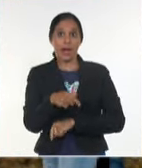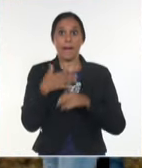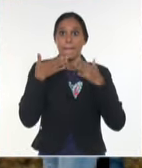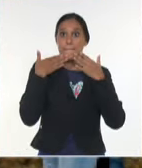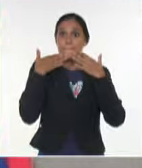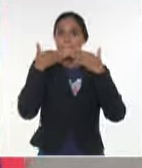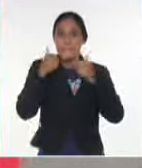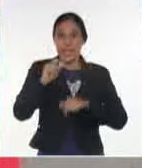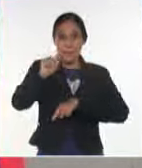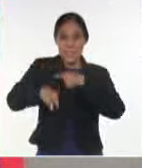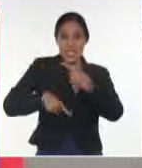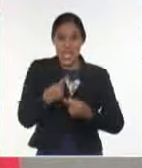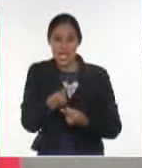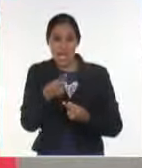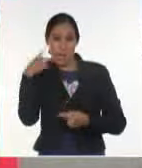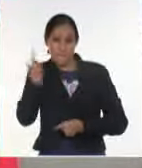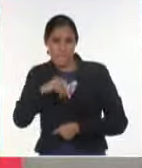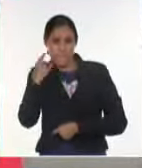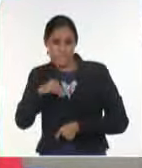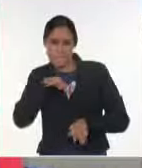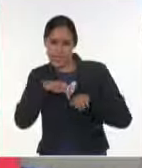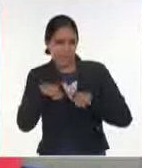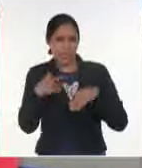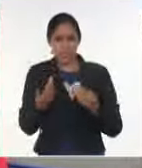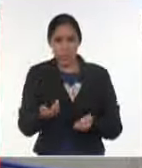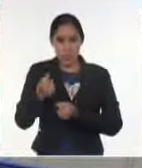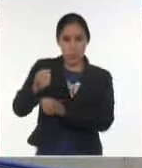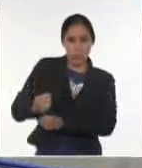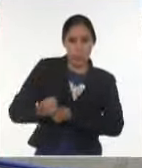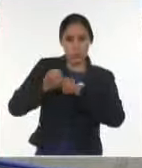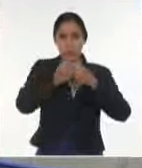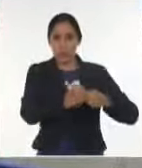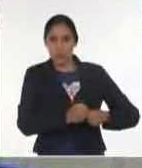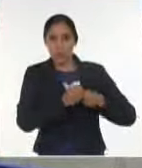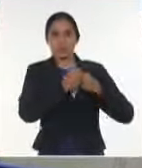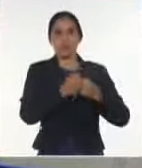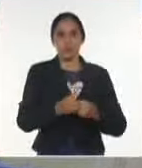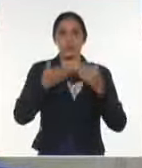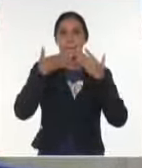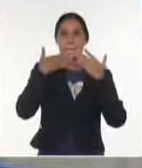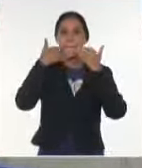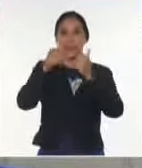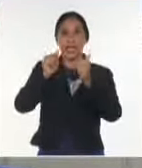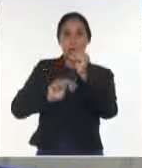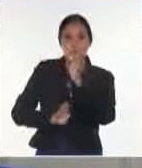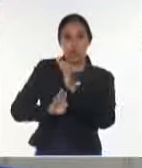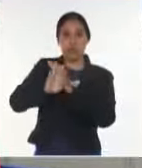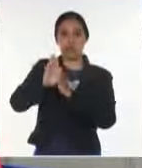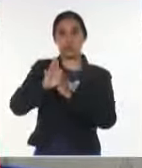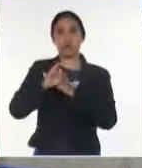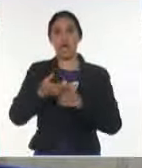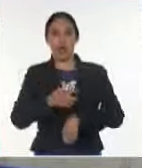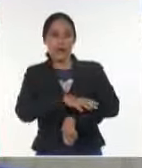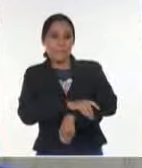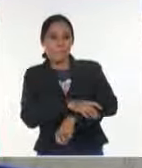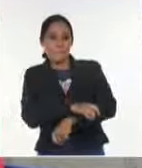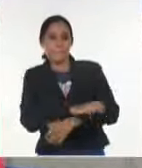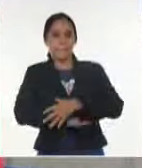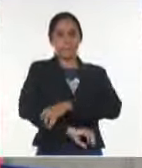repechaje de mañana? Bueno, ahora ya tuve que recuperarme un poco en agua, ahora me toca mucho masaje,